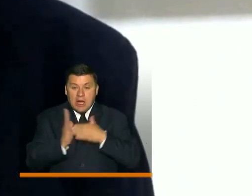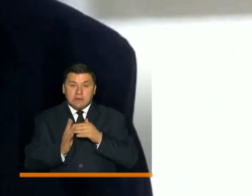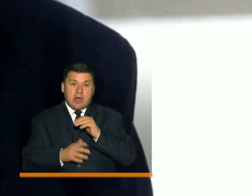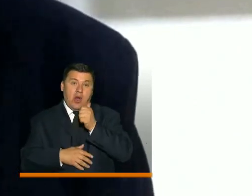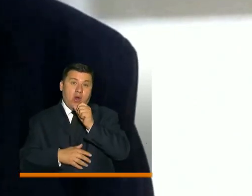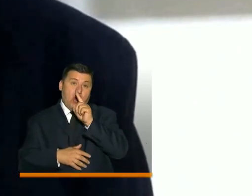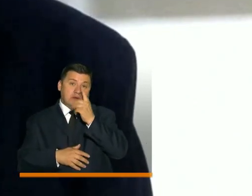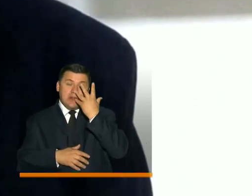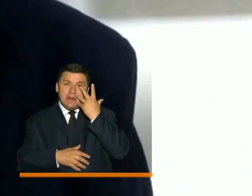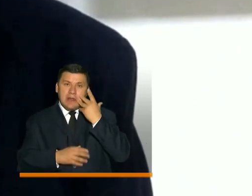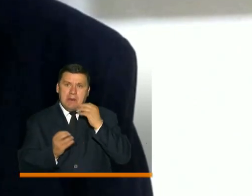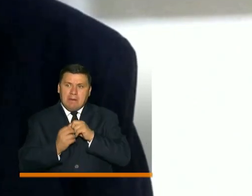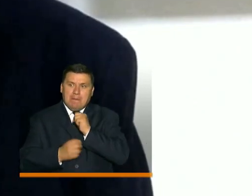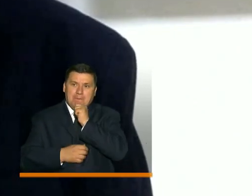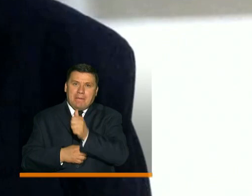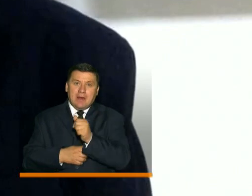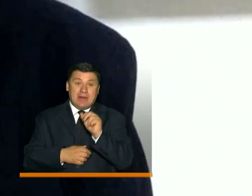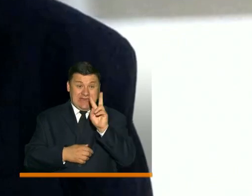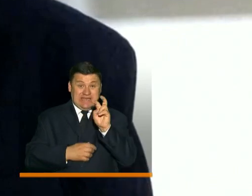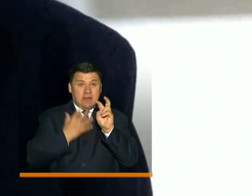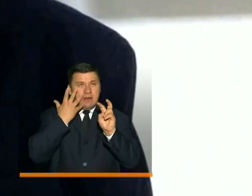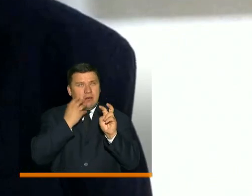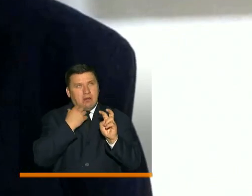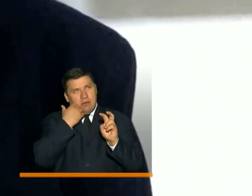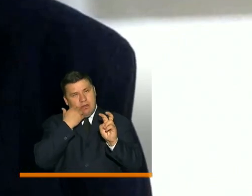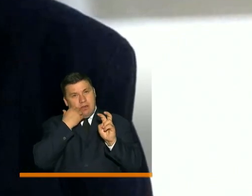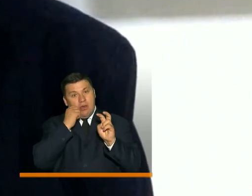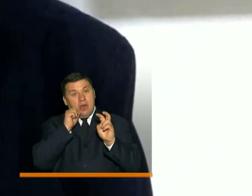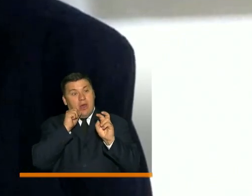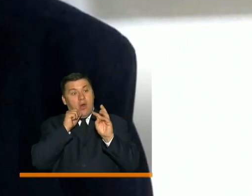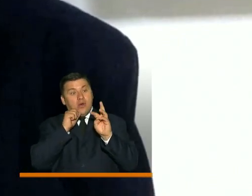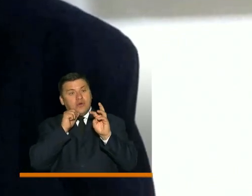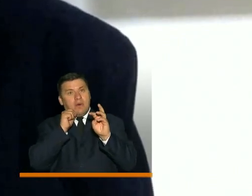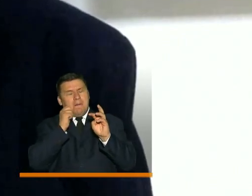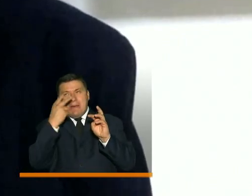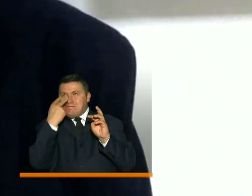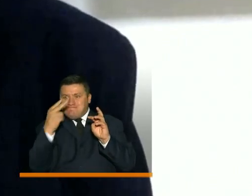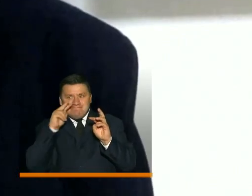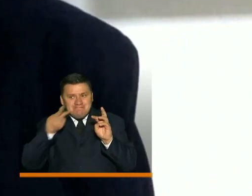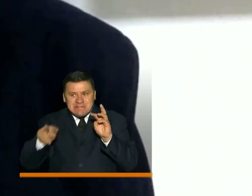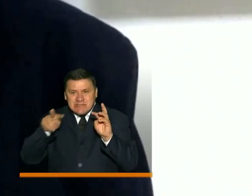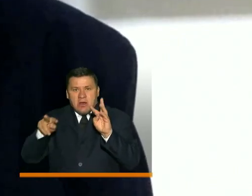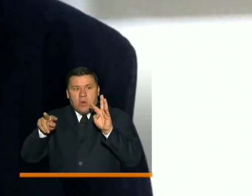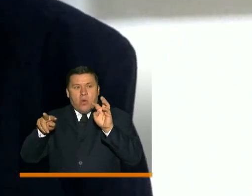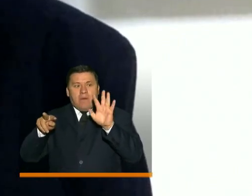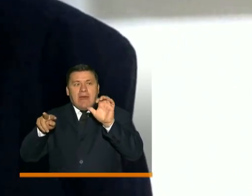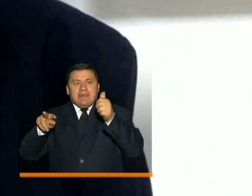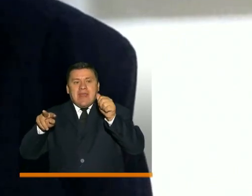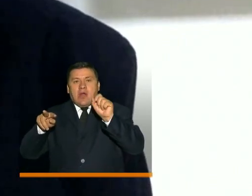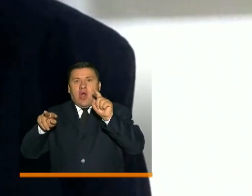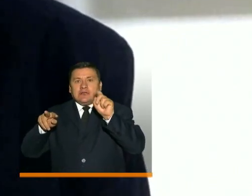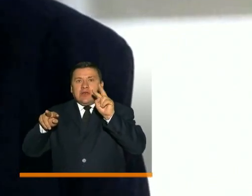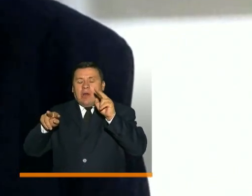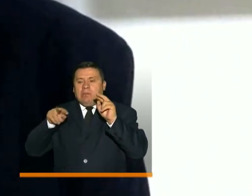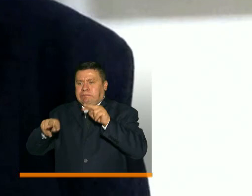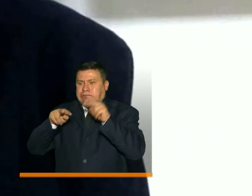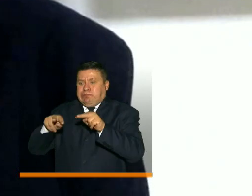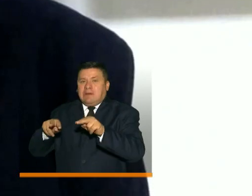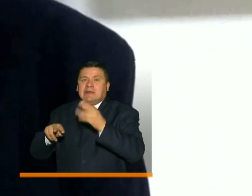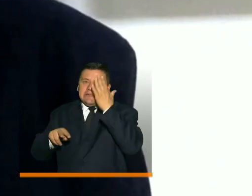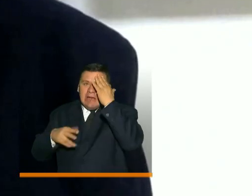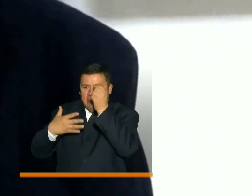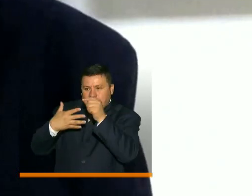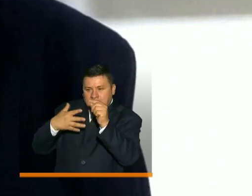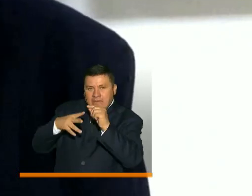día es cuando más se complica el paciente, entonces debemos estar alertas a eso. Debemos realizar una placa de tórax, un TAC de tórax si hay